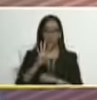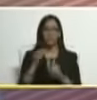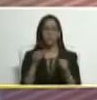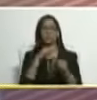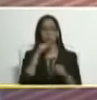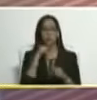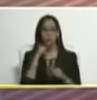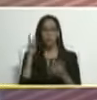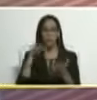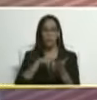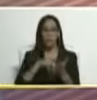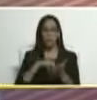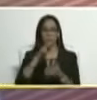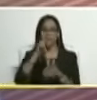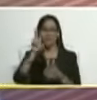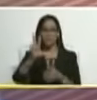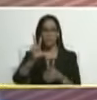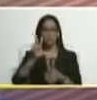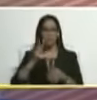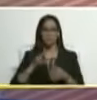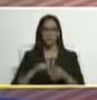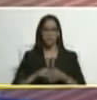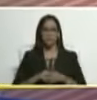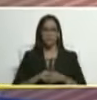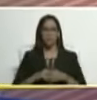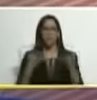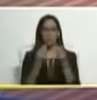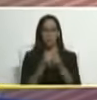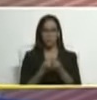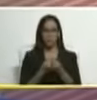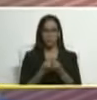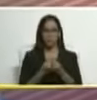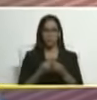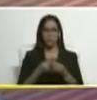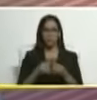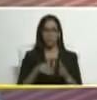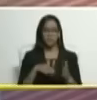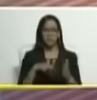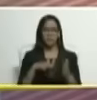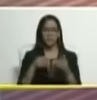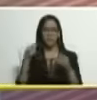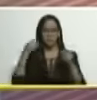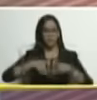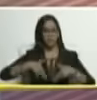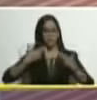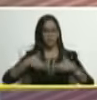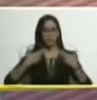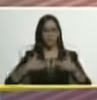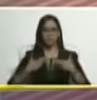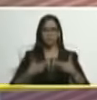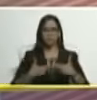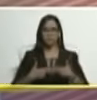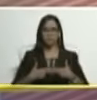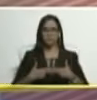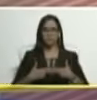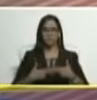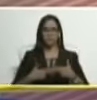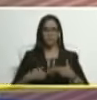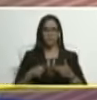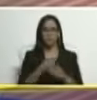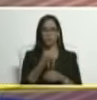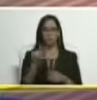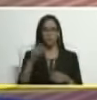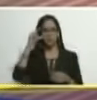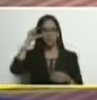de octubre 2023. Y un conjunto de videollamadas telefónicas en múltiples